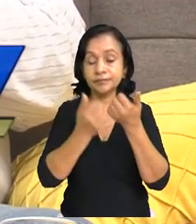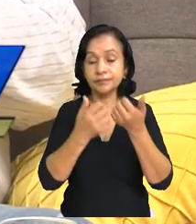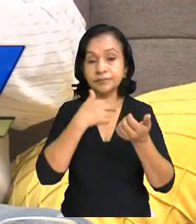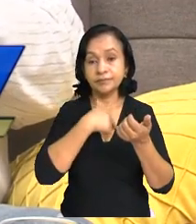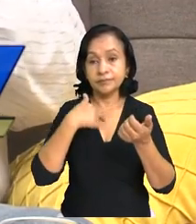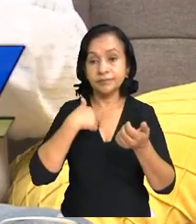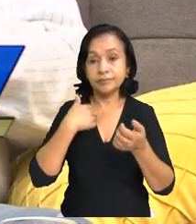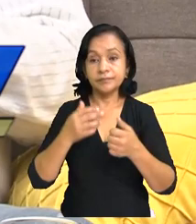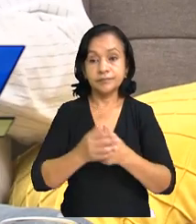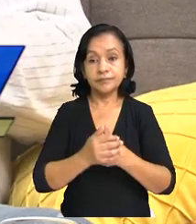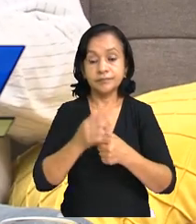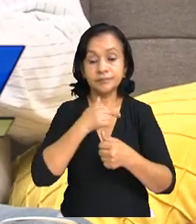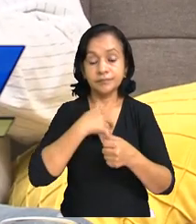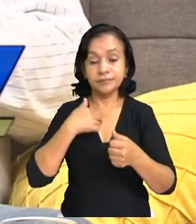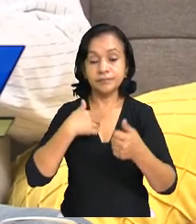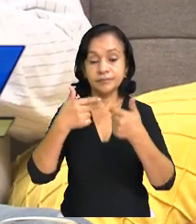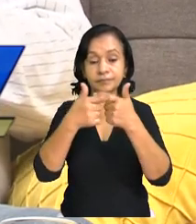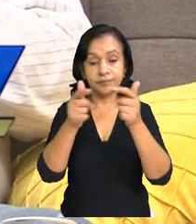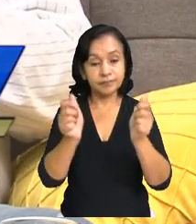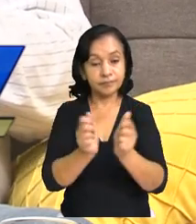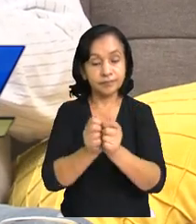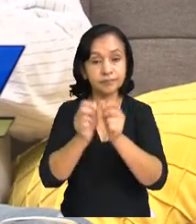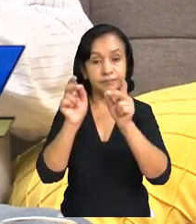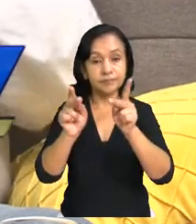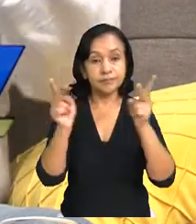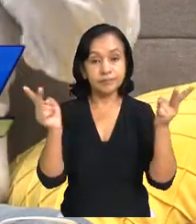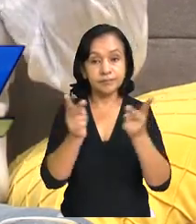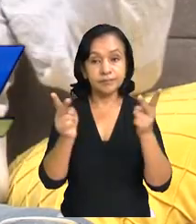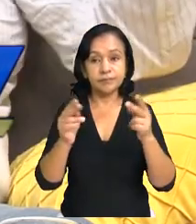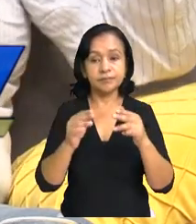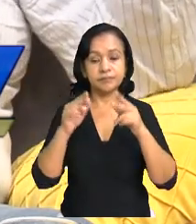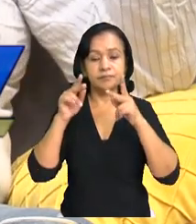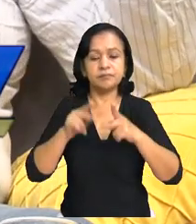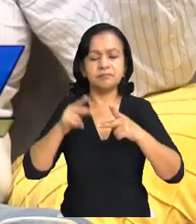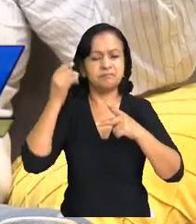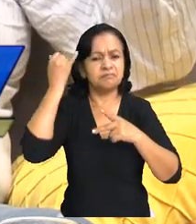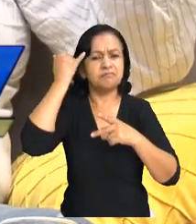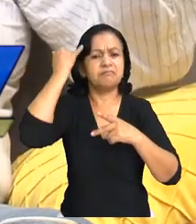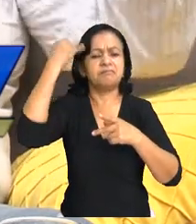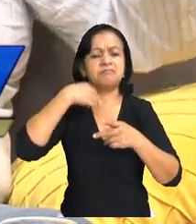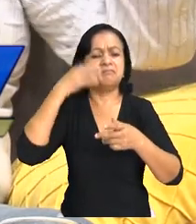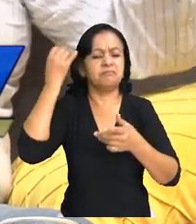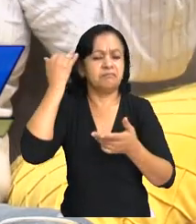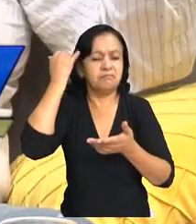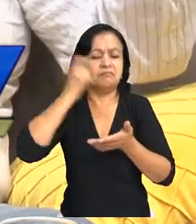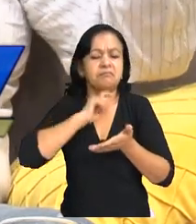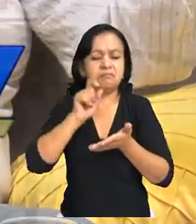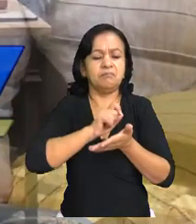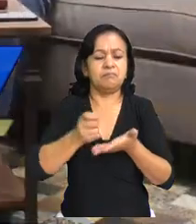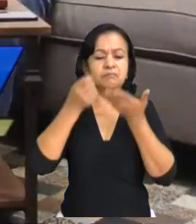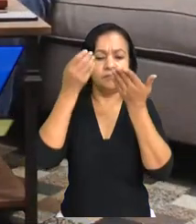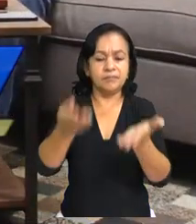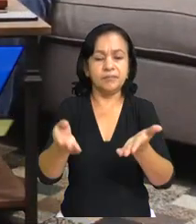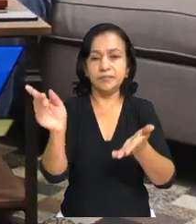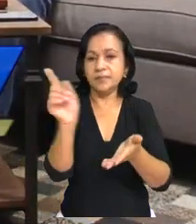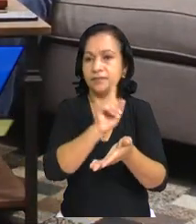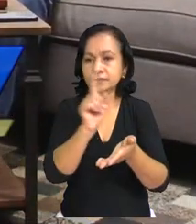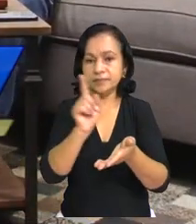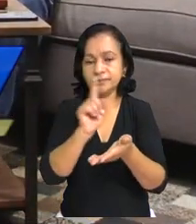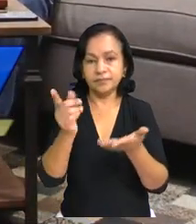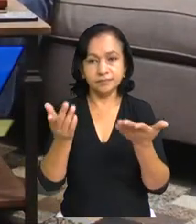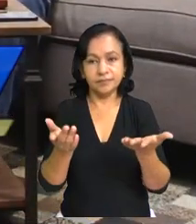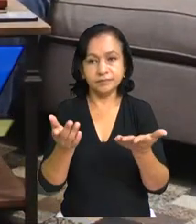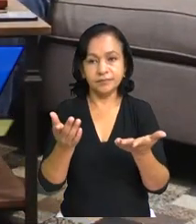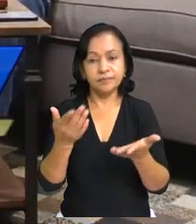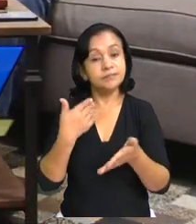trabajan se hacen con la comunidad. No es que lo hace un cabezón aquí en Managua desde su oficina, que tal